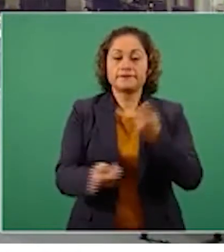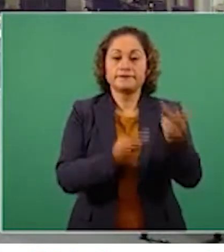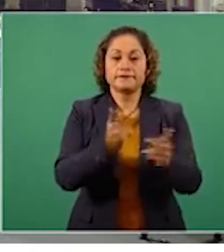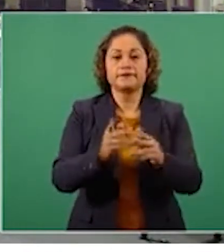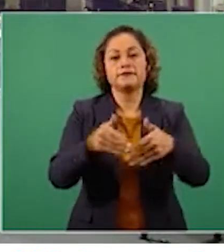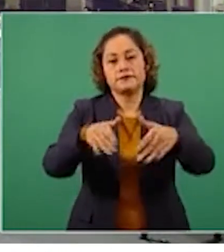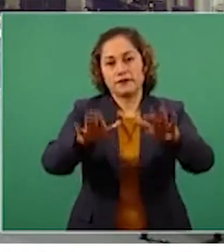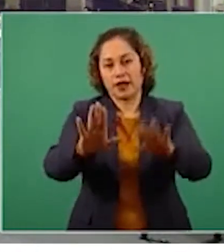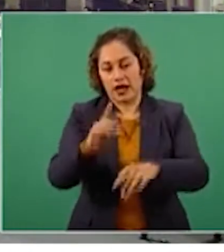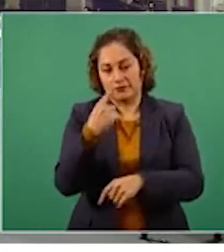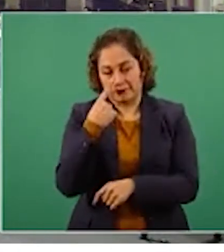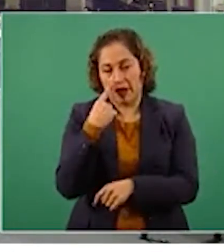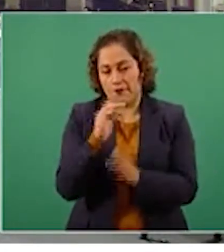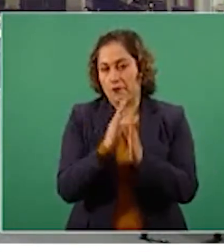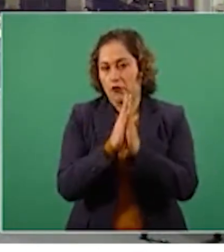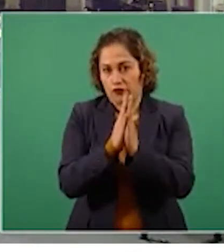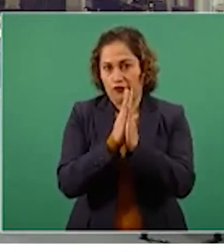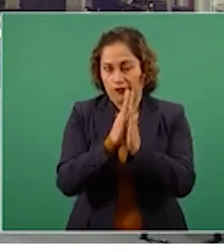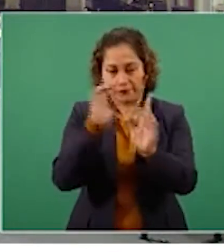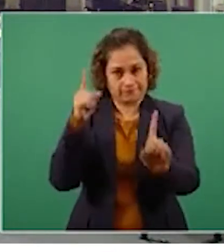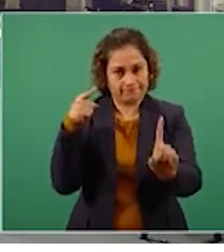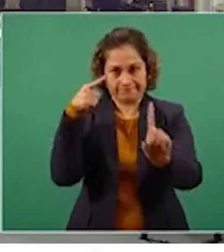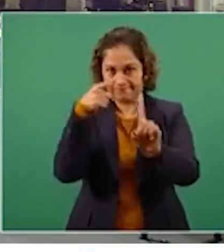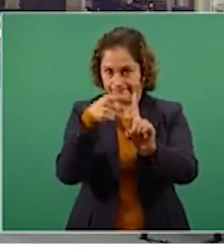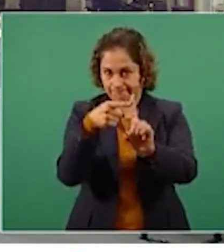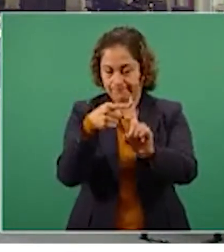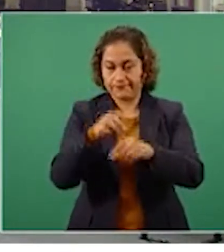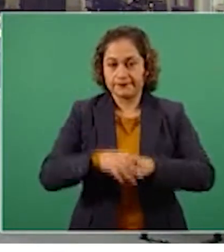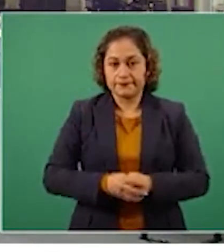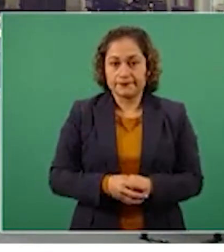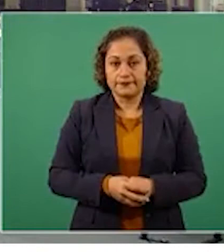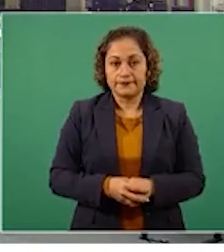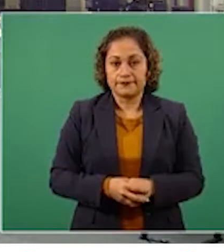a puntualizar algunas cosas.